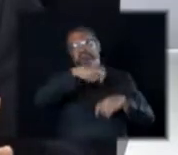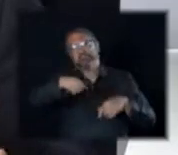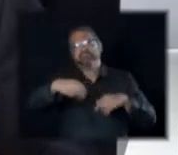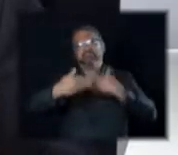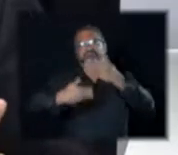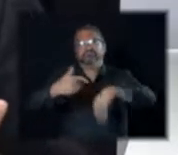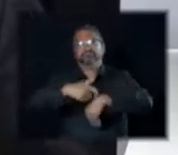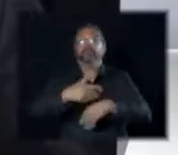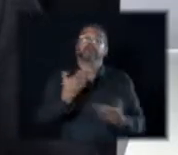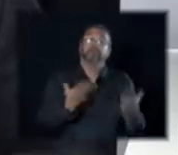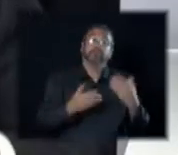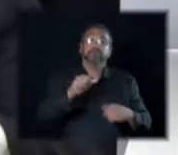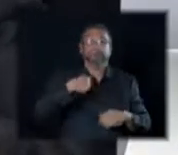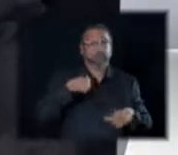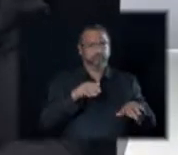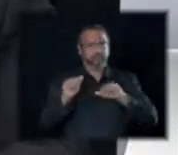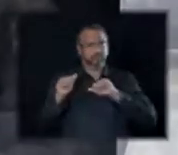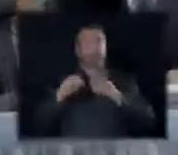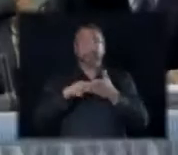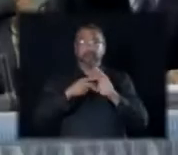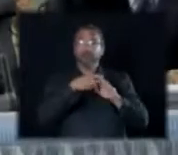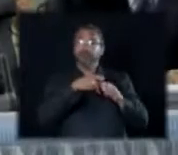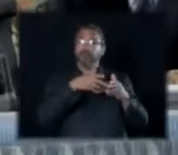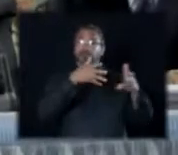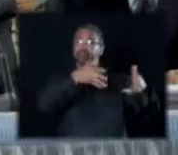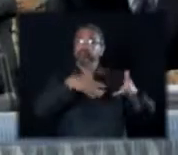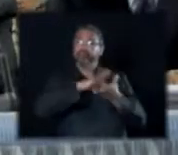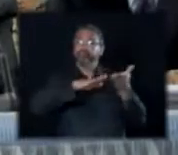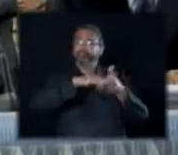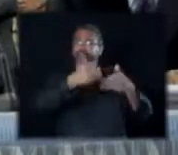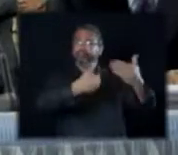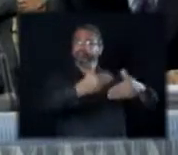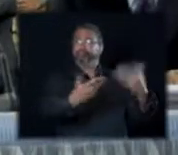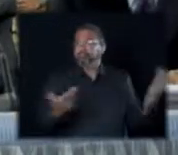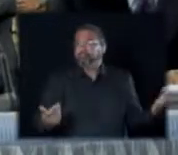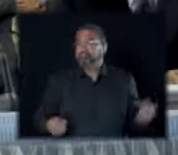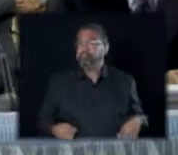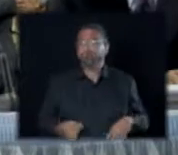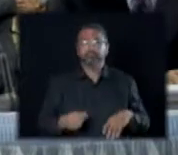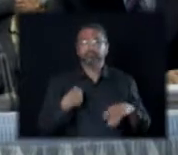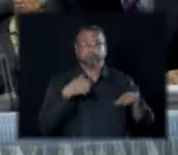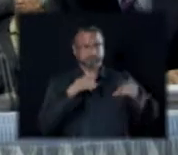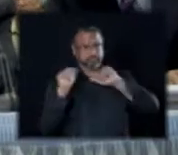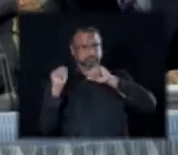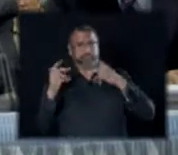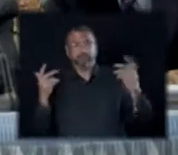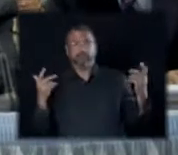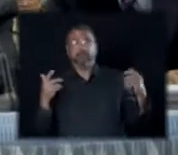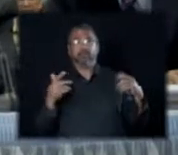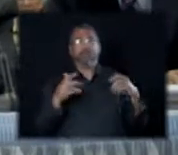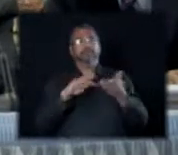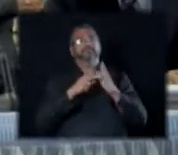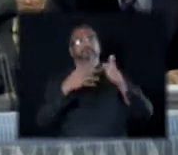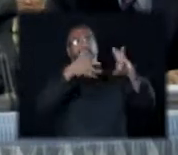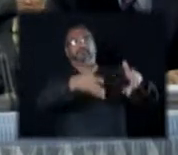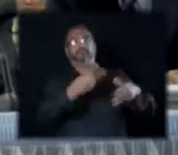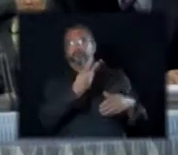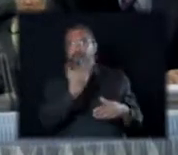por la transición. Cuando yo salí, estaba corriendo. El proceso estaba corriendo. Yo